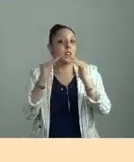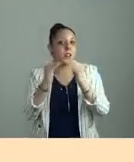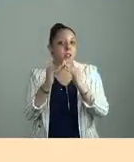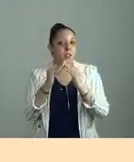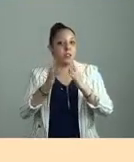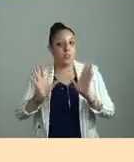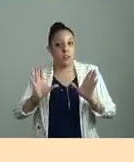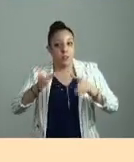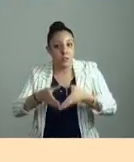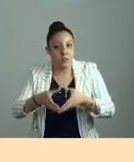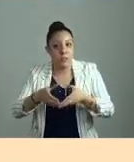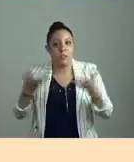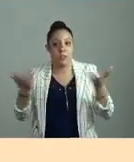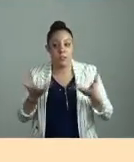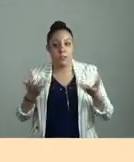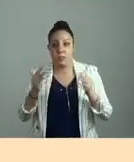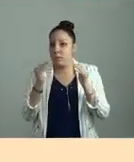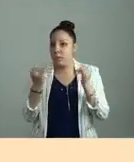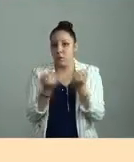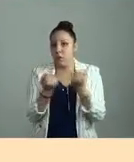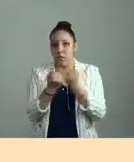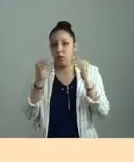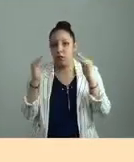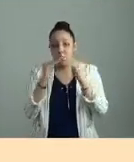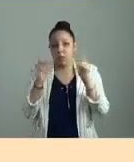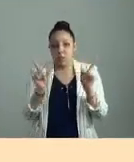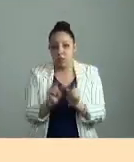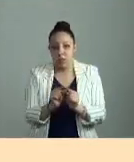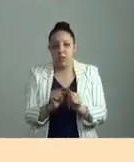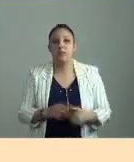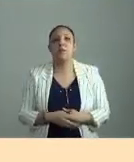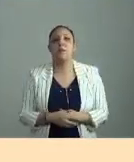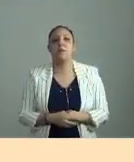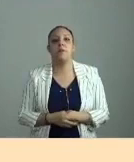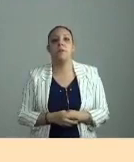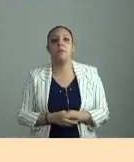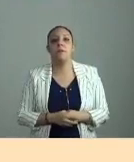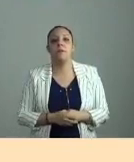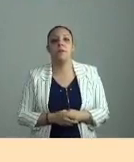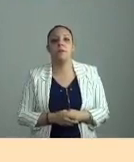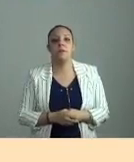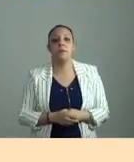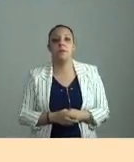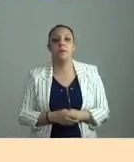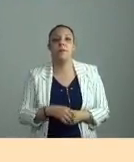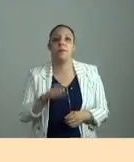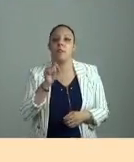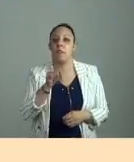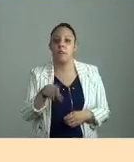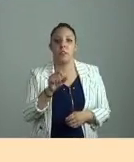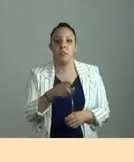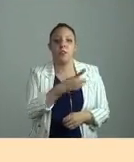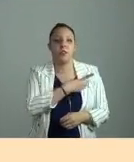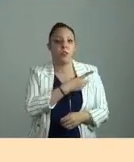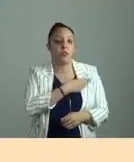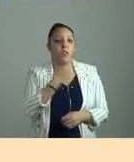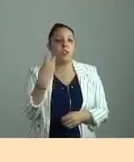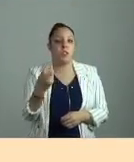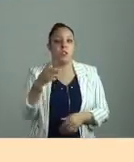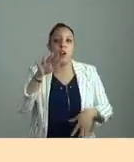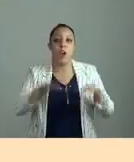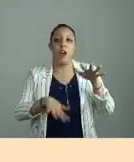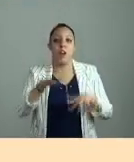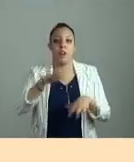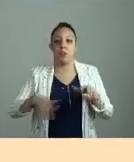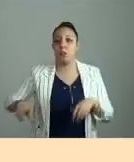casitas bueno todo esto muchas veces peleando con de estado para no